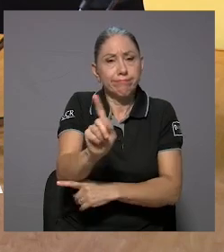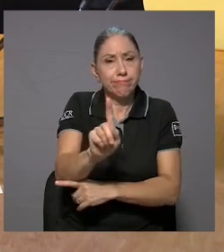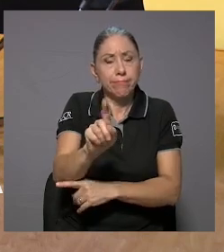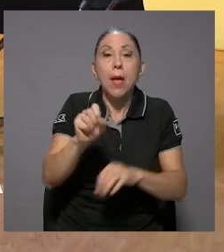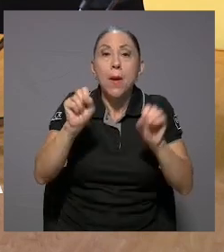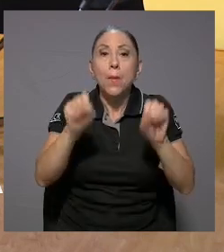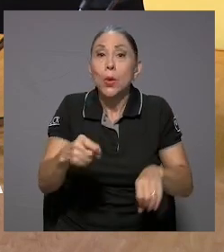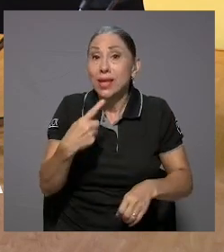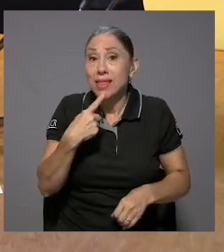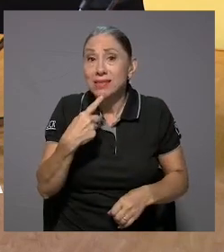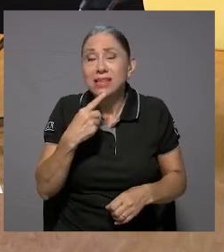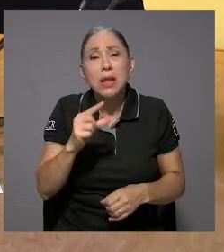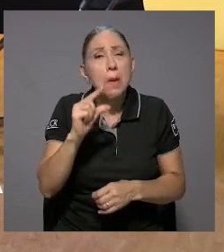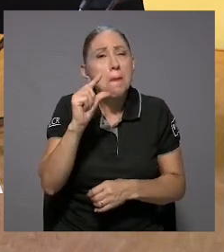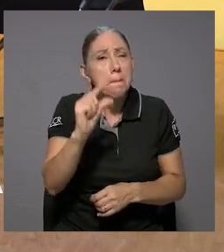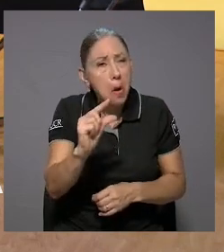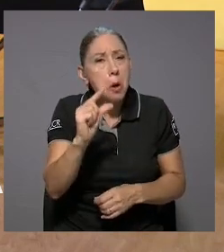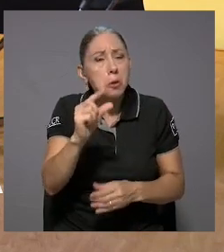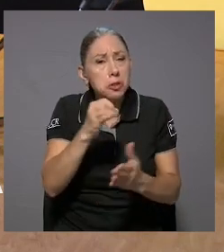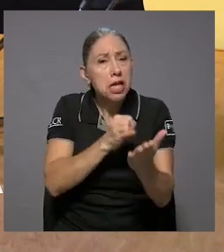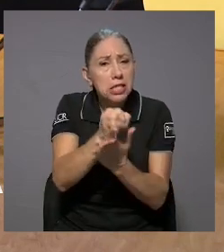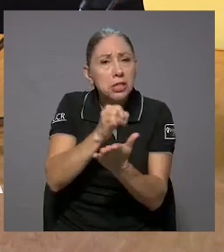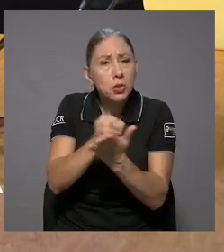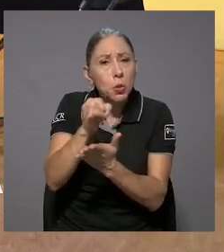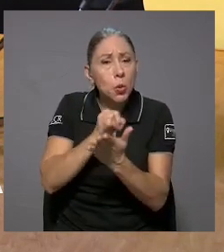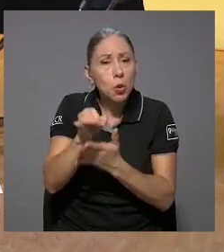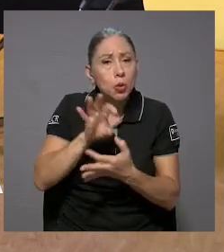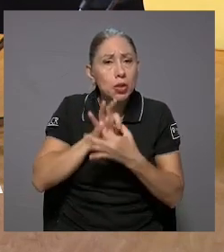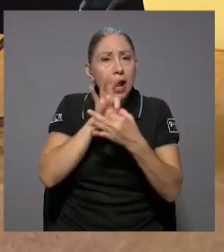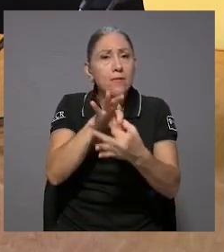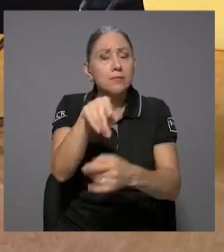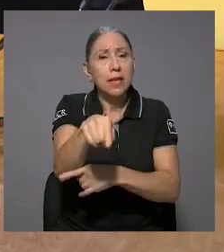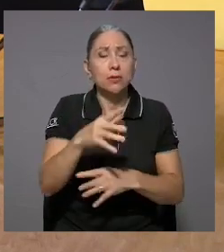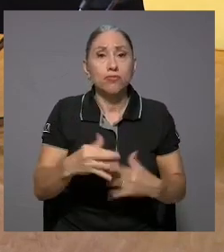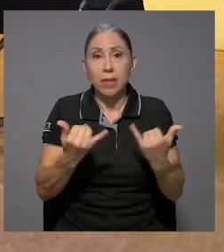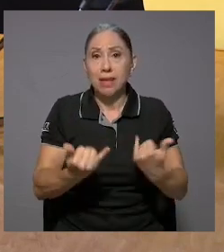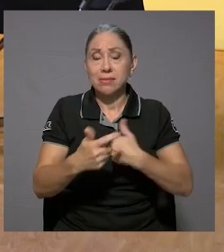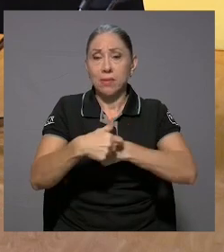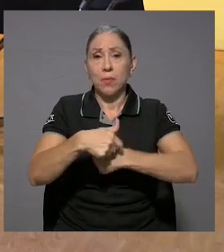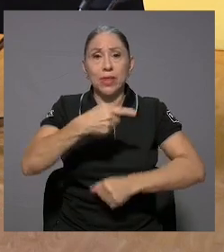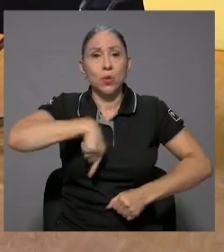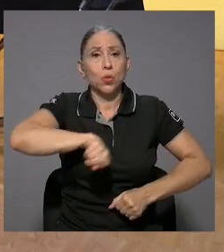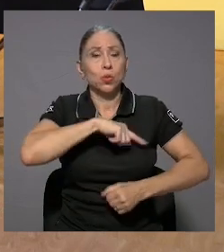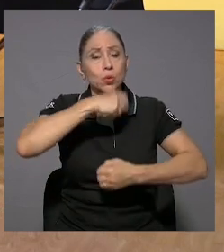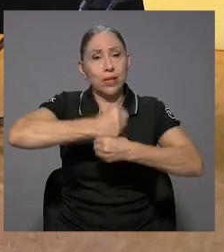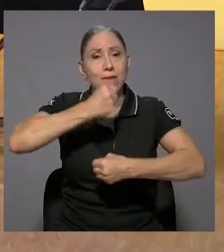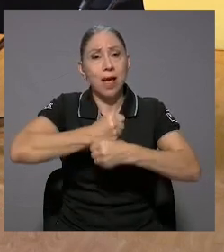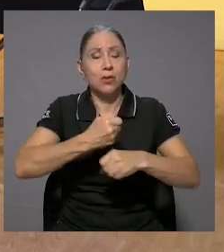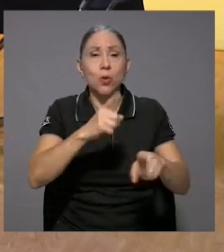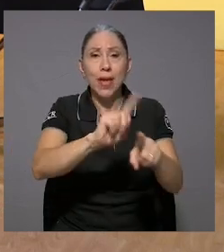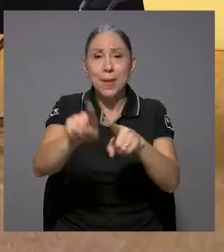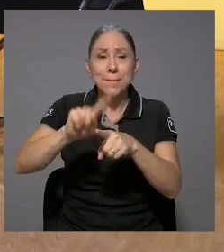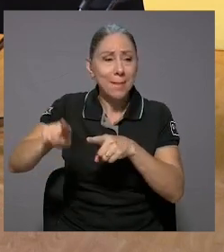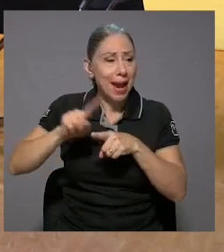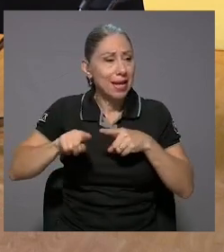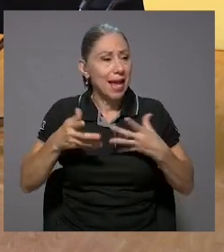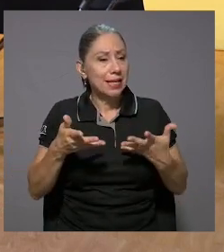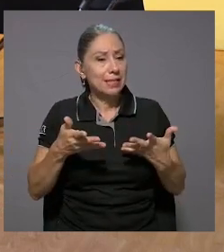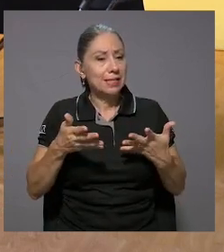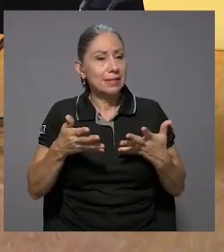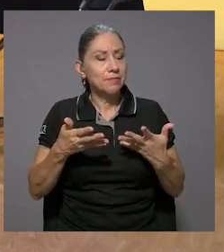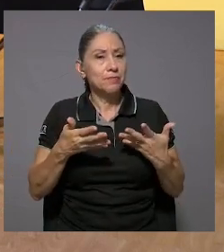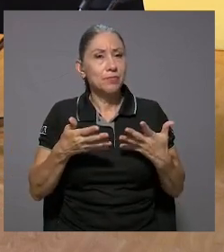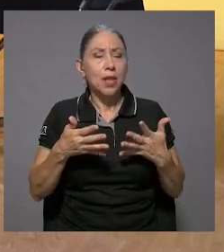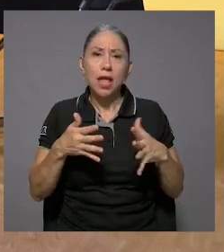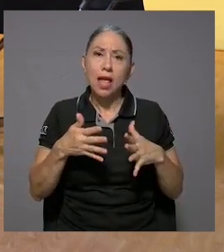dudas. Podría decir que hay pocos estudios al respecto, y en este momento pues